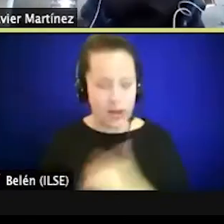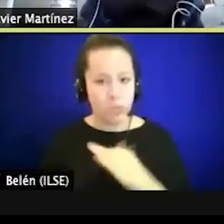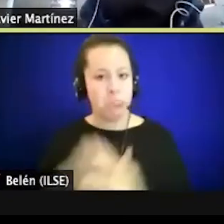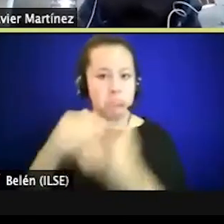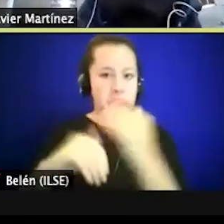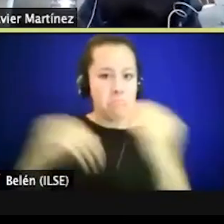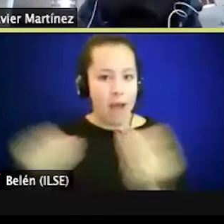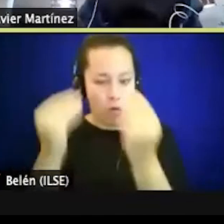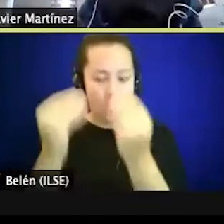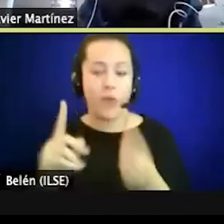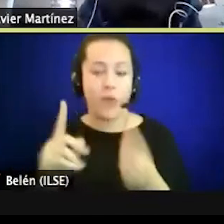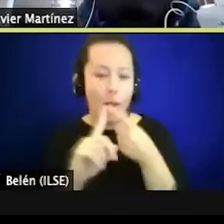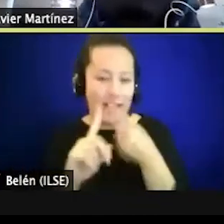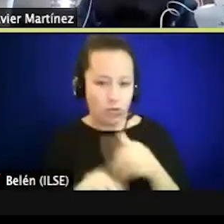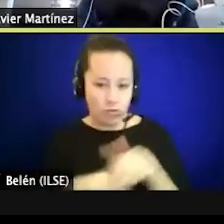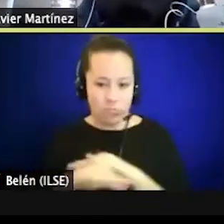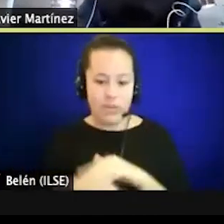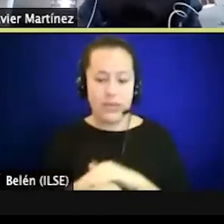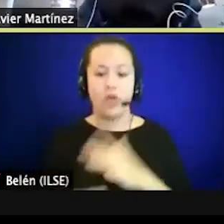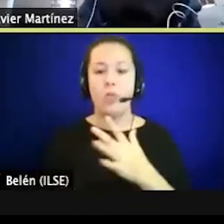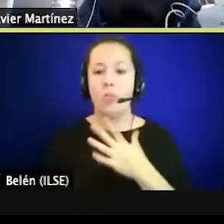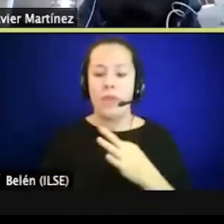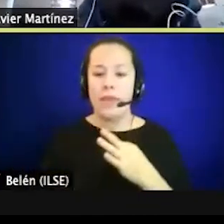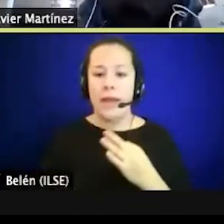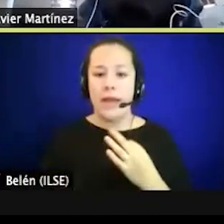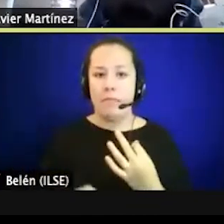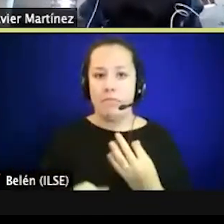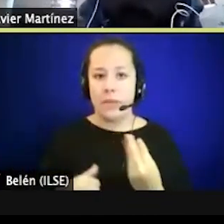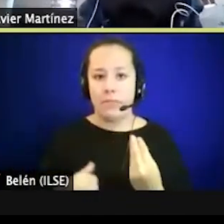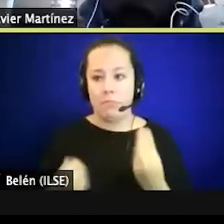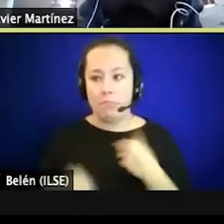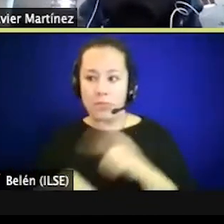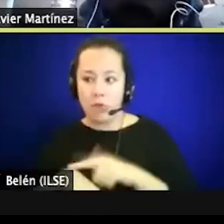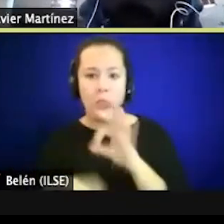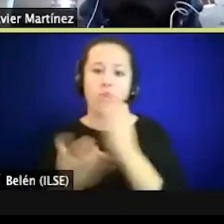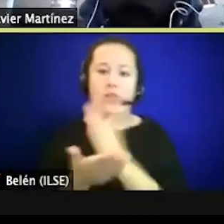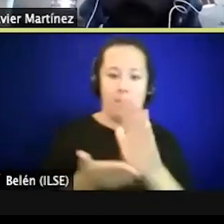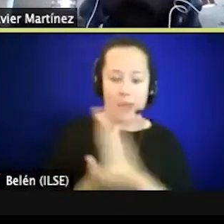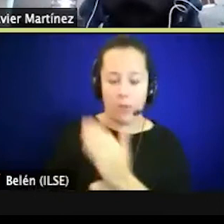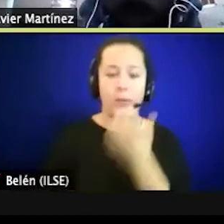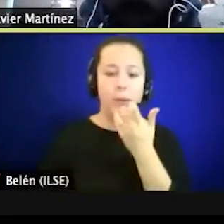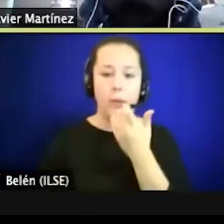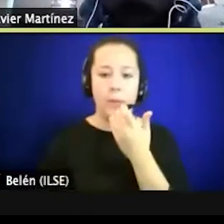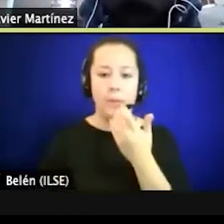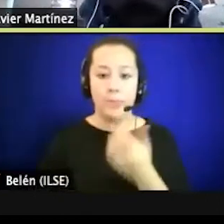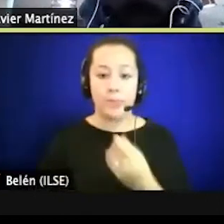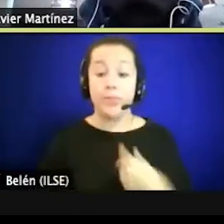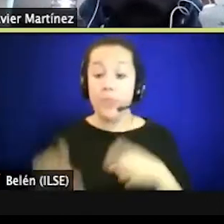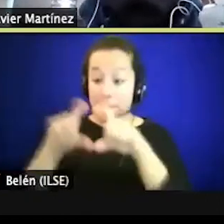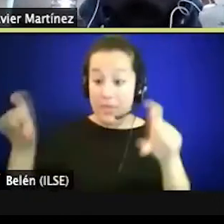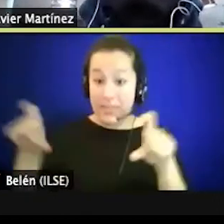objetivos básicos con Aceleración, que pueden ser simultáneos o por separado. Uno de ellos es preparar a la startup para que pueda ser